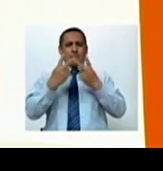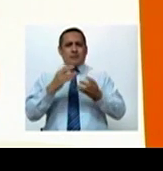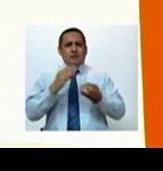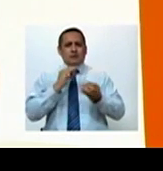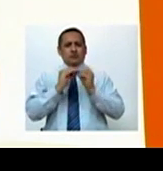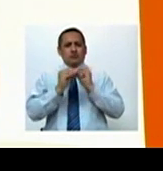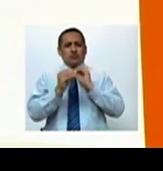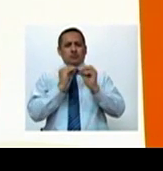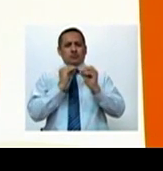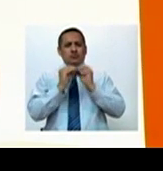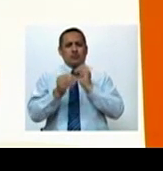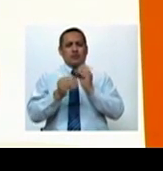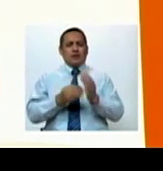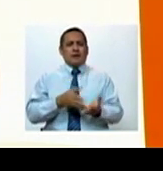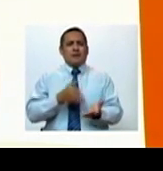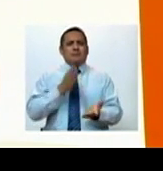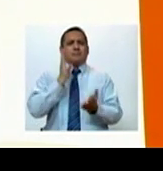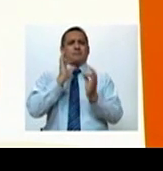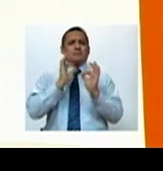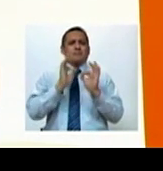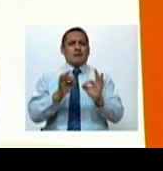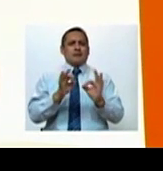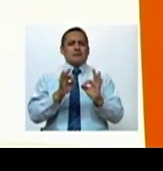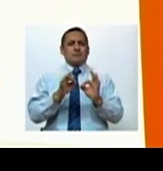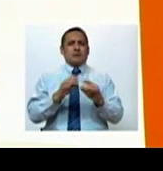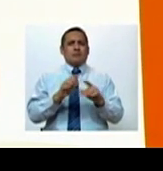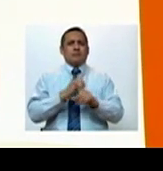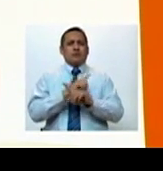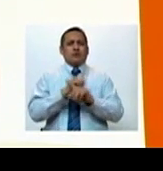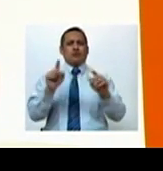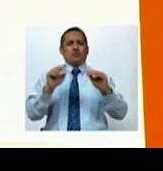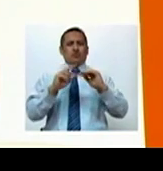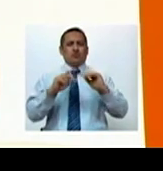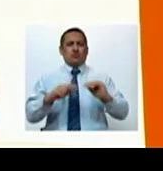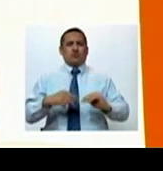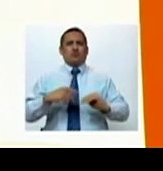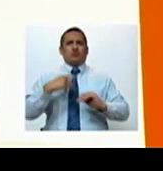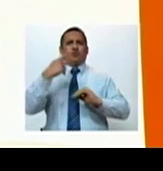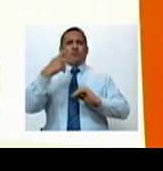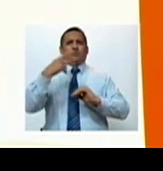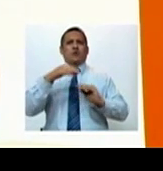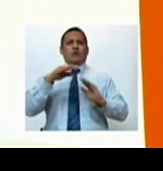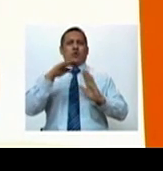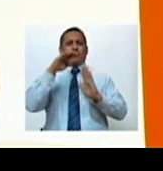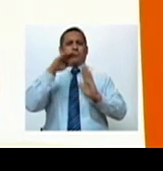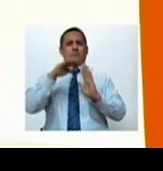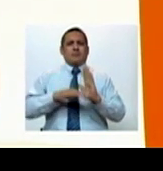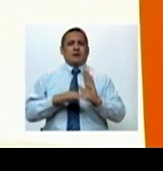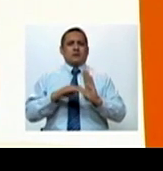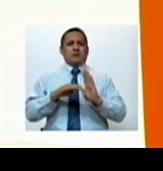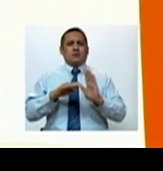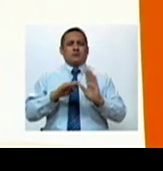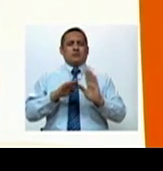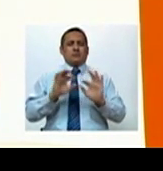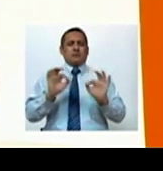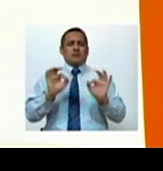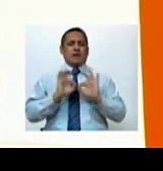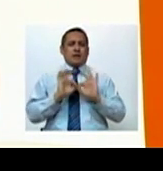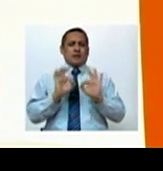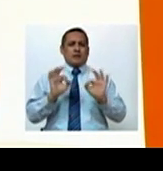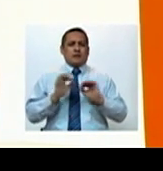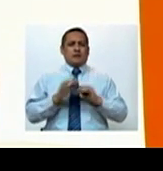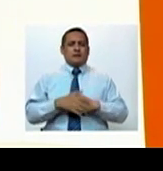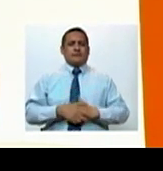hasta ratificar la condena, pero no agravarla, o reducirla, pero no